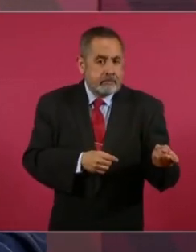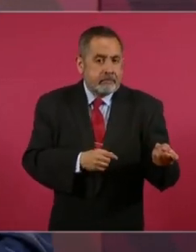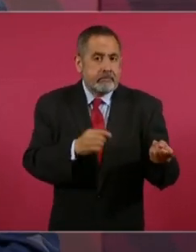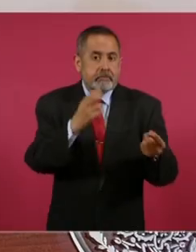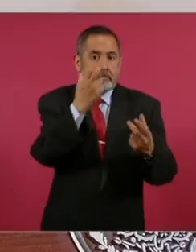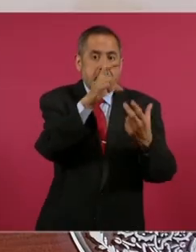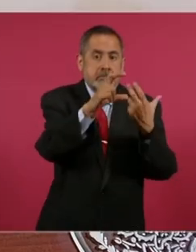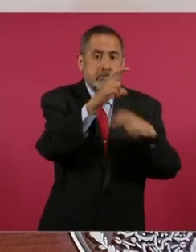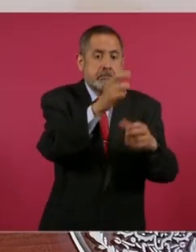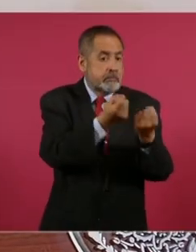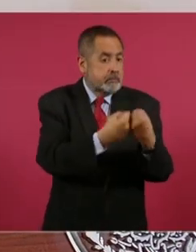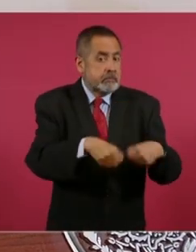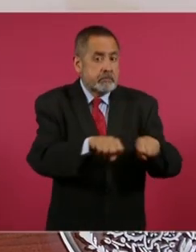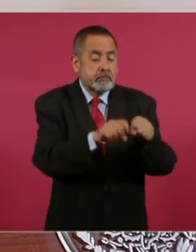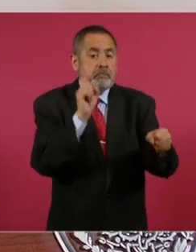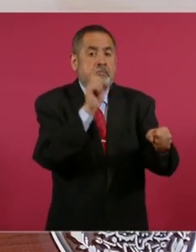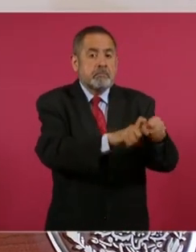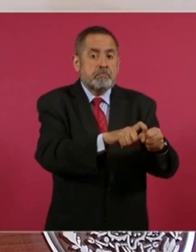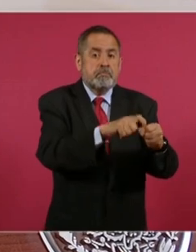acciones.